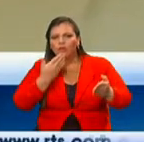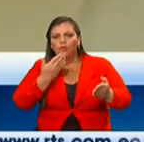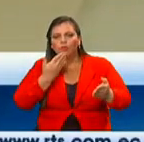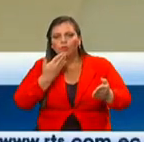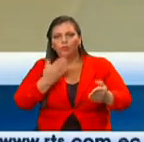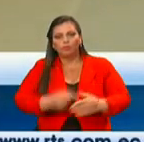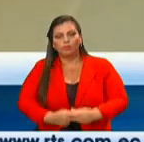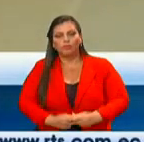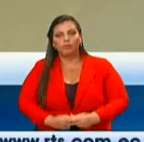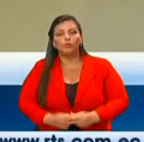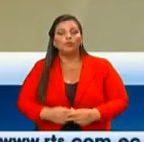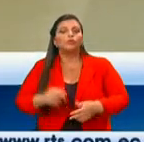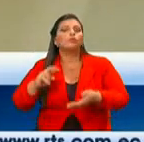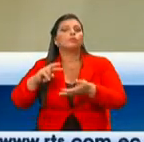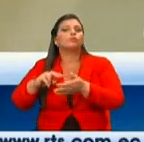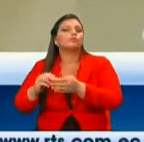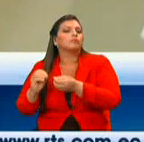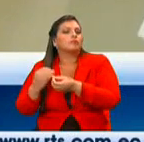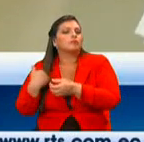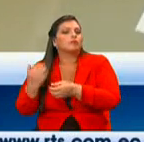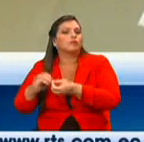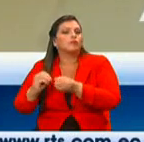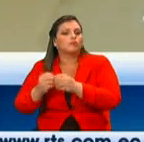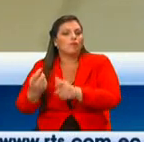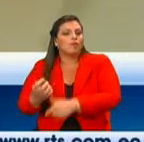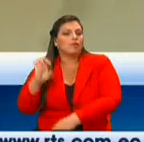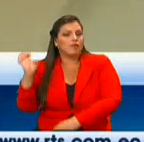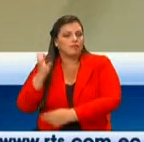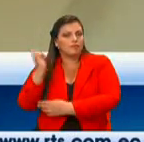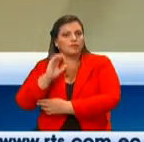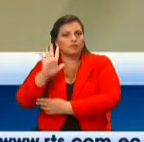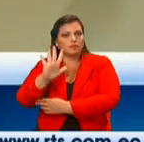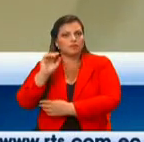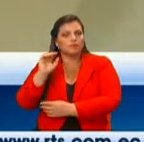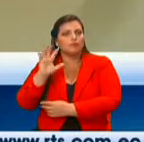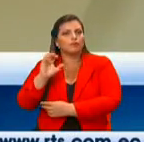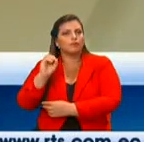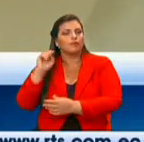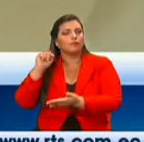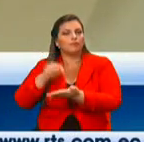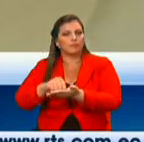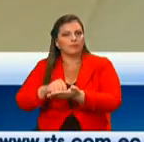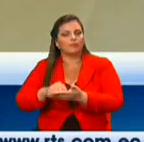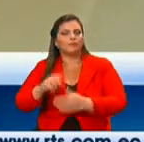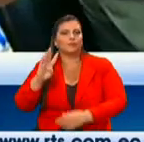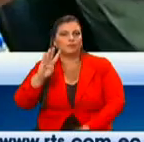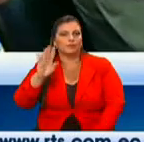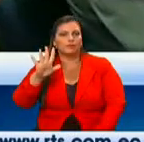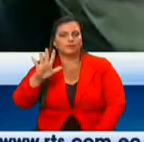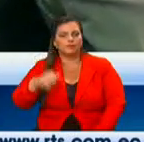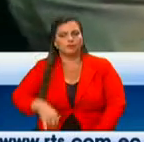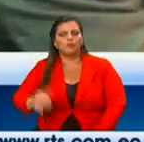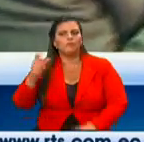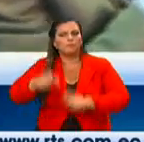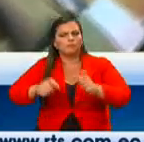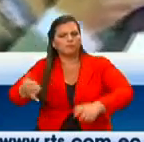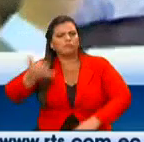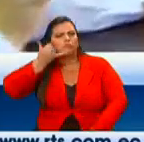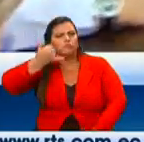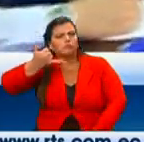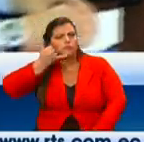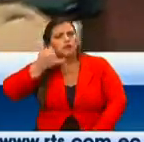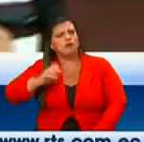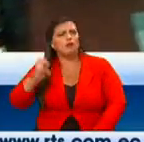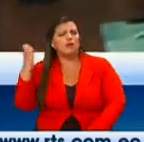que es el 50.045, en el cual receptamos las llamadas de emergencia de la ciudadanía. Y anunciaron que en los